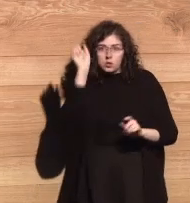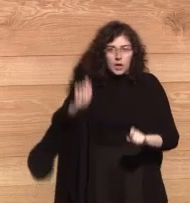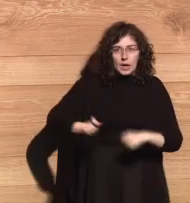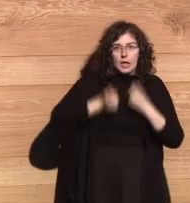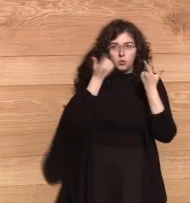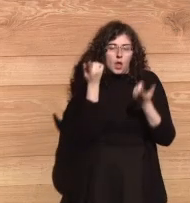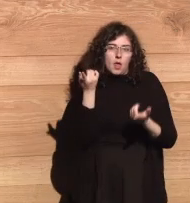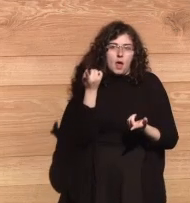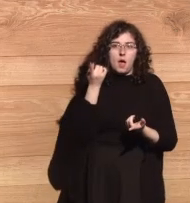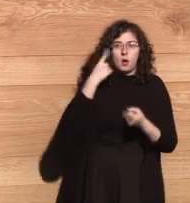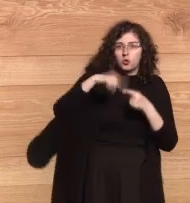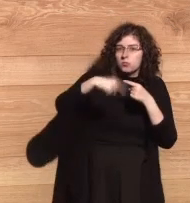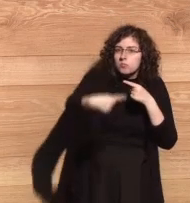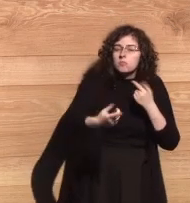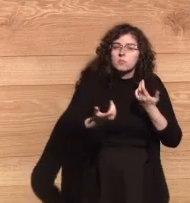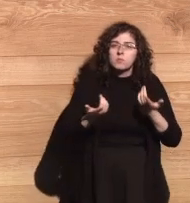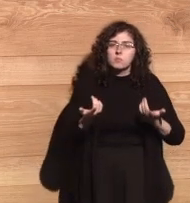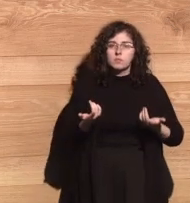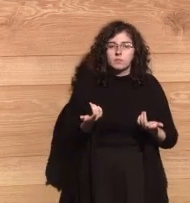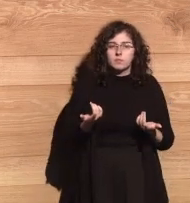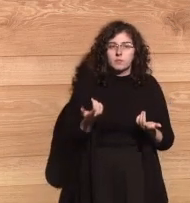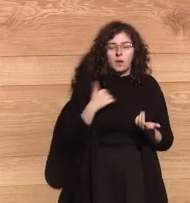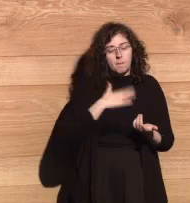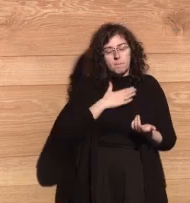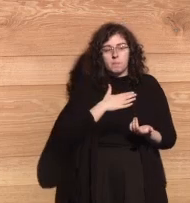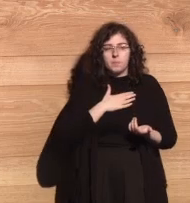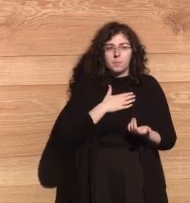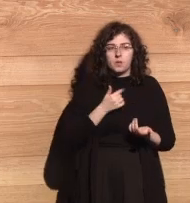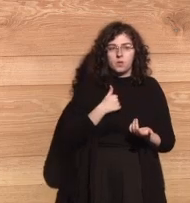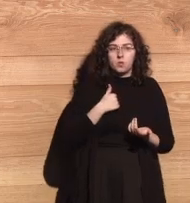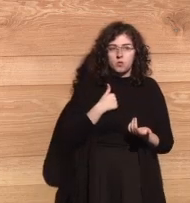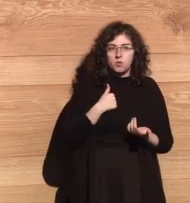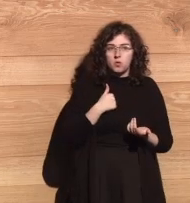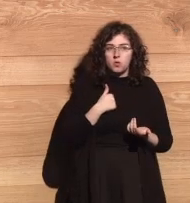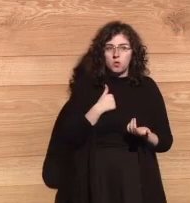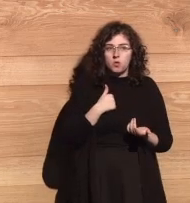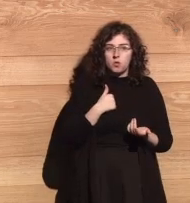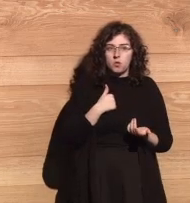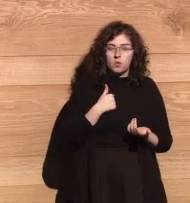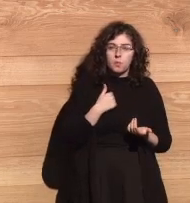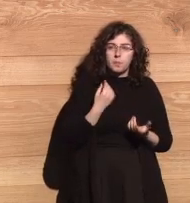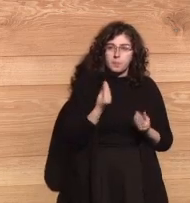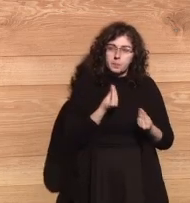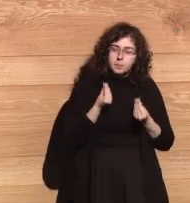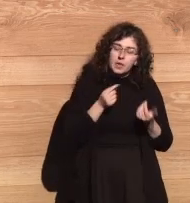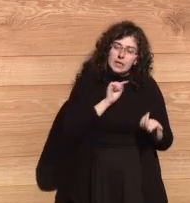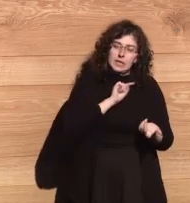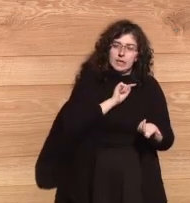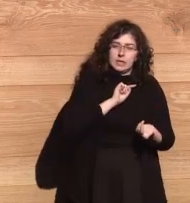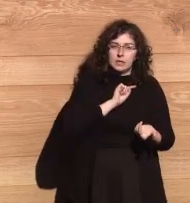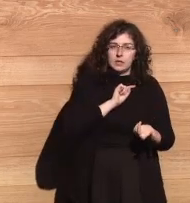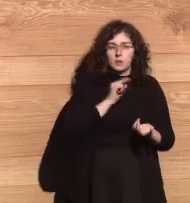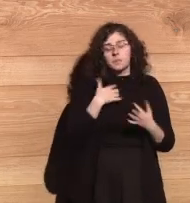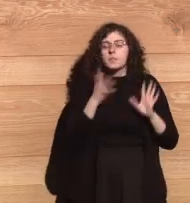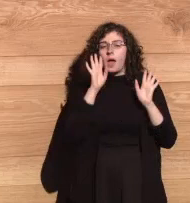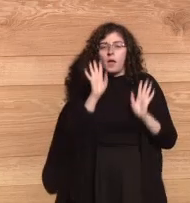una cotidianidad. Yo personalmente, además, no siento el... A